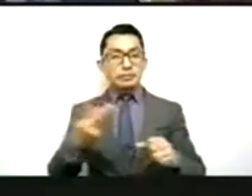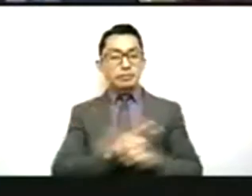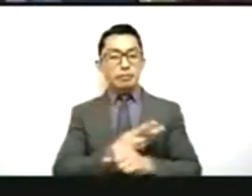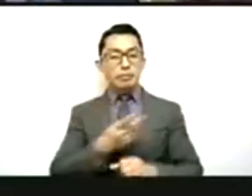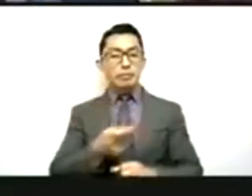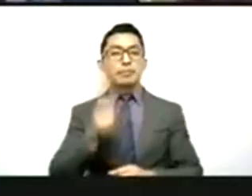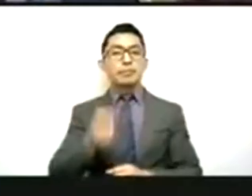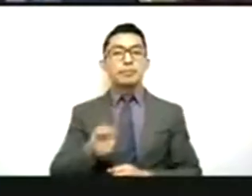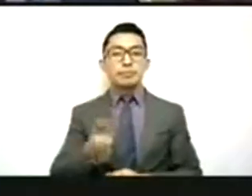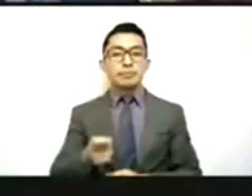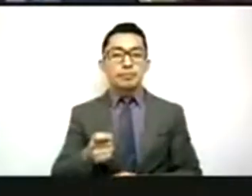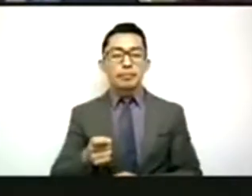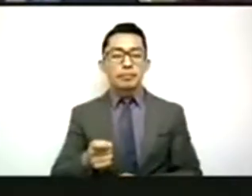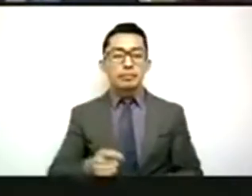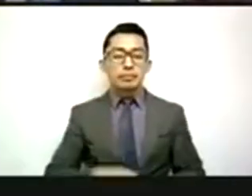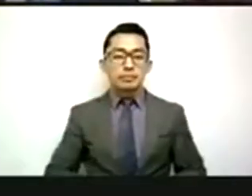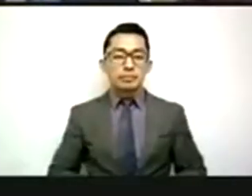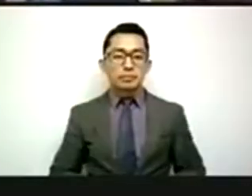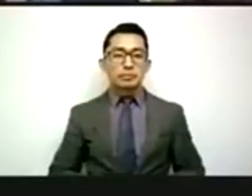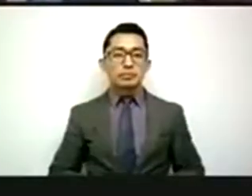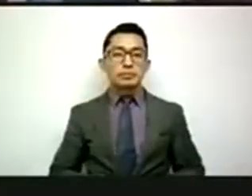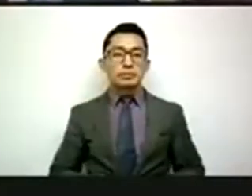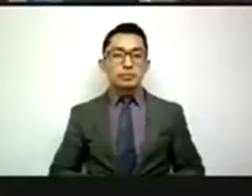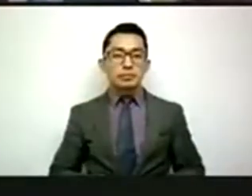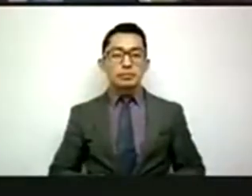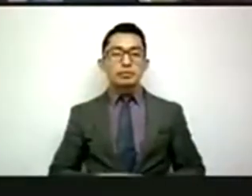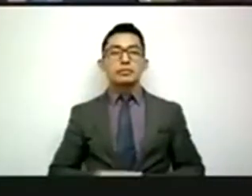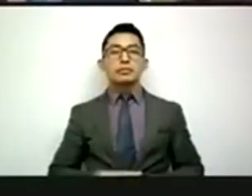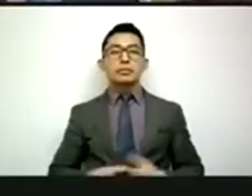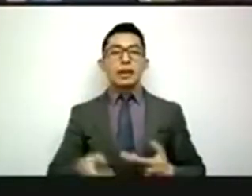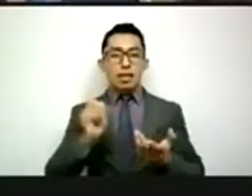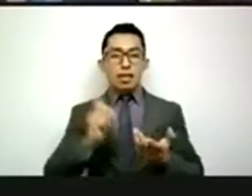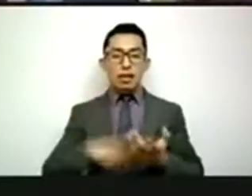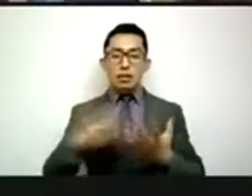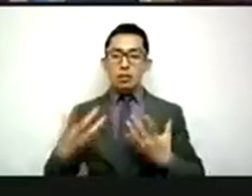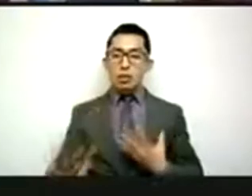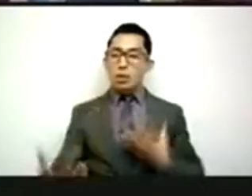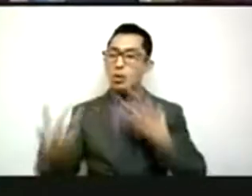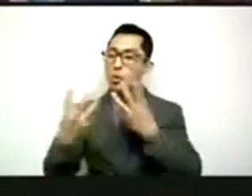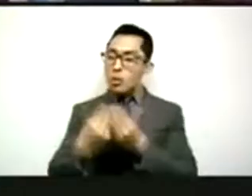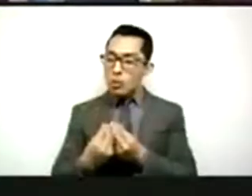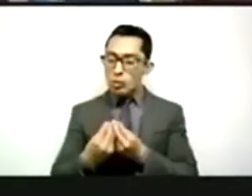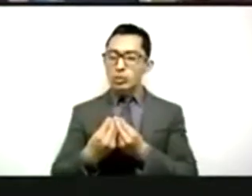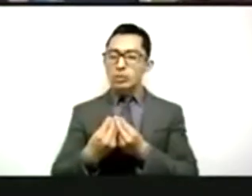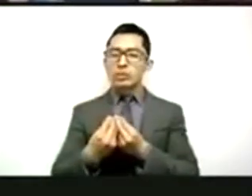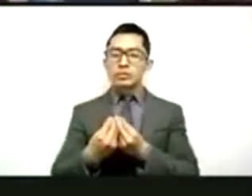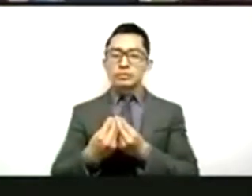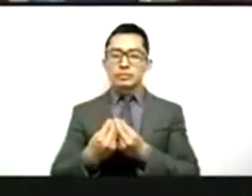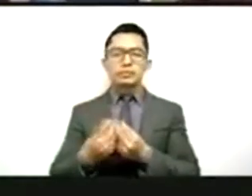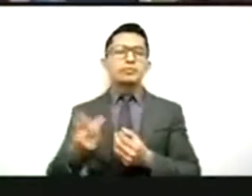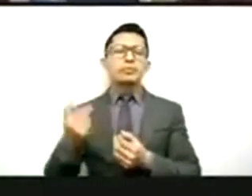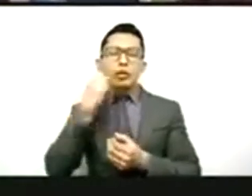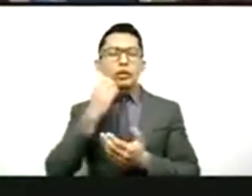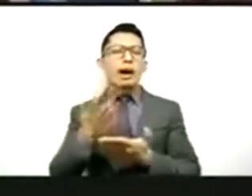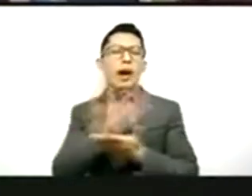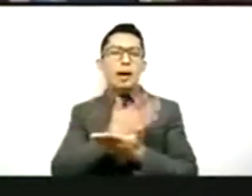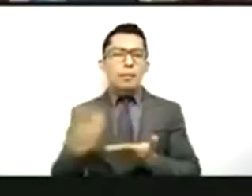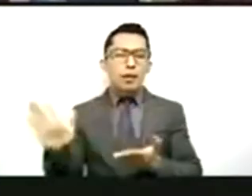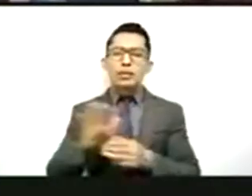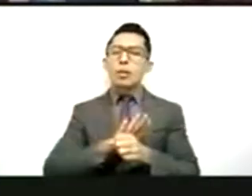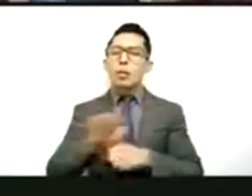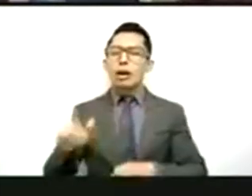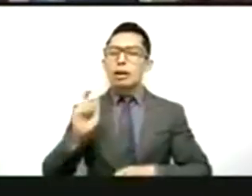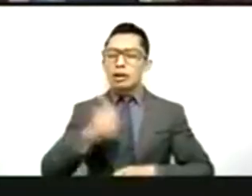donde tejer redes con independencia de las identidades